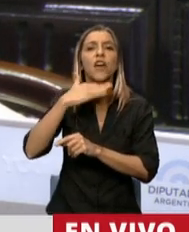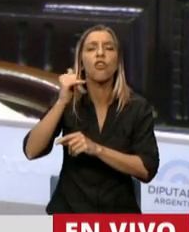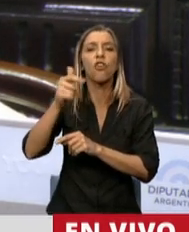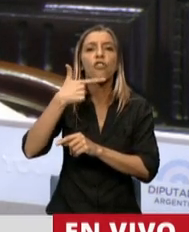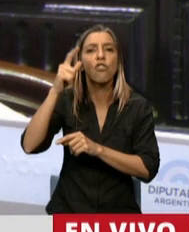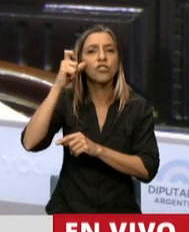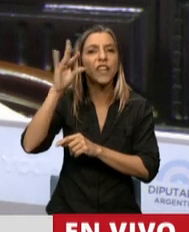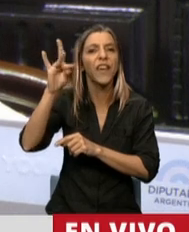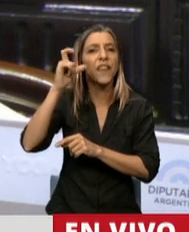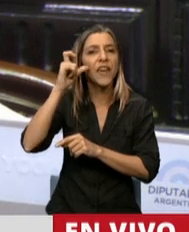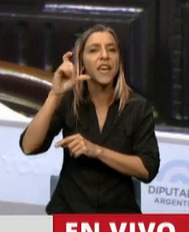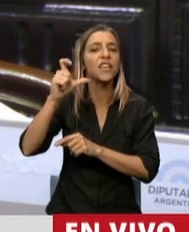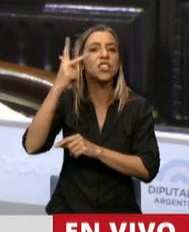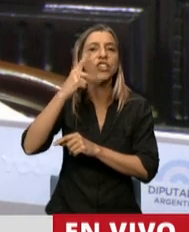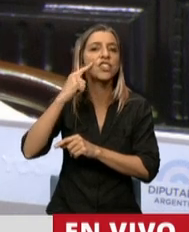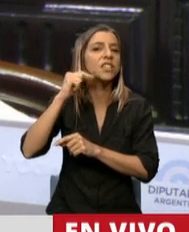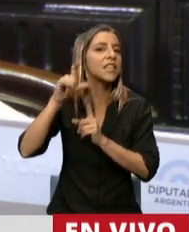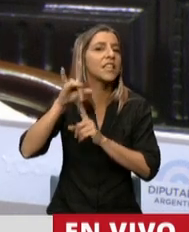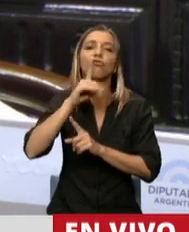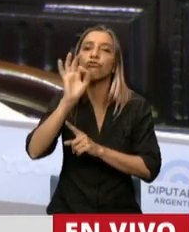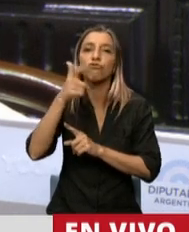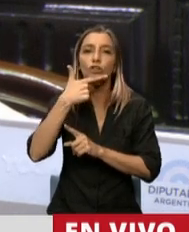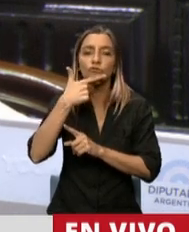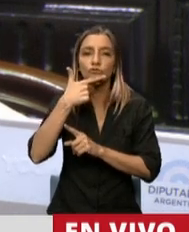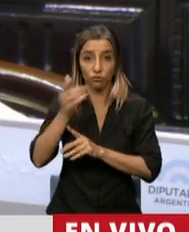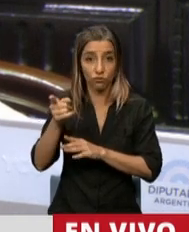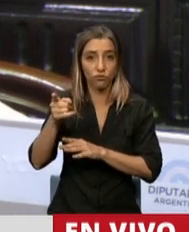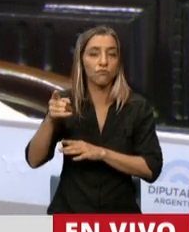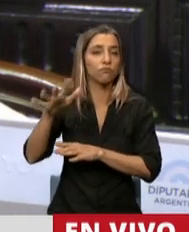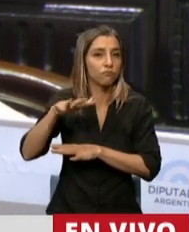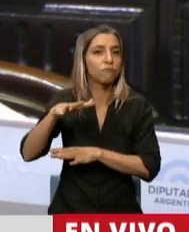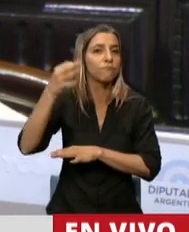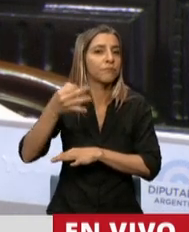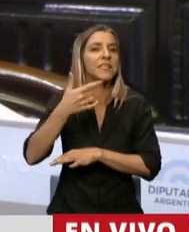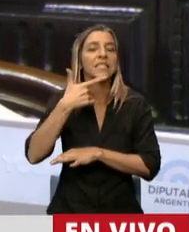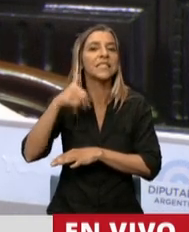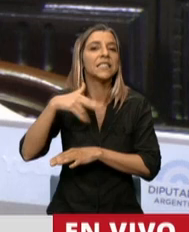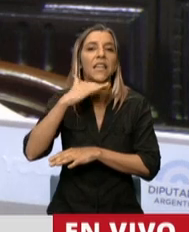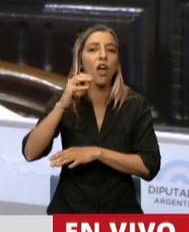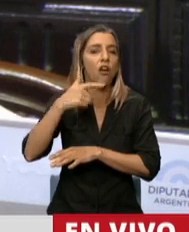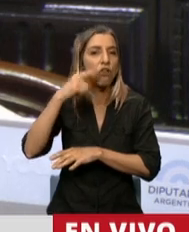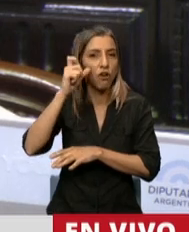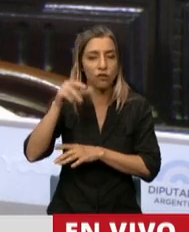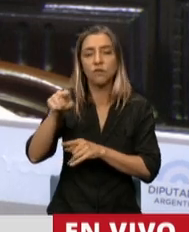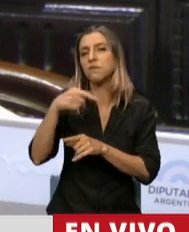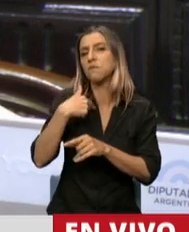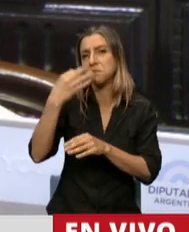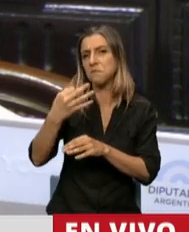de la Sierra, que ha utilizado métodos alternativos y que hoy no tiene en su ciudad un caso de